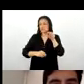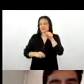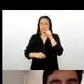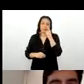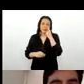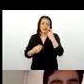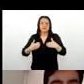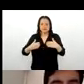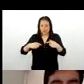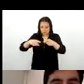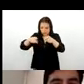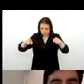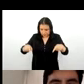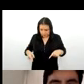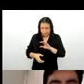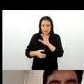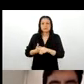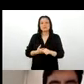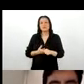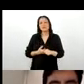maquetas de vicuñas